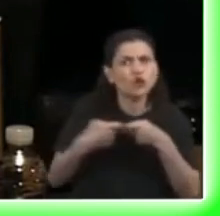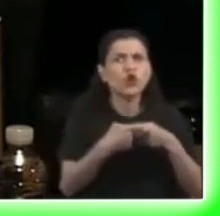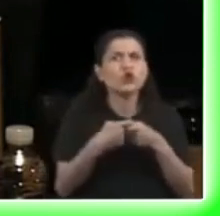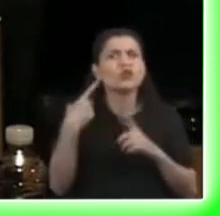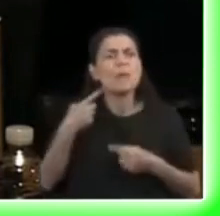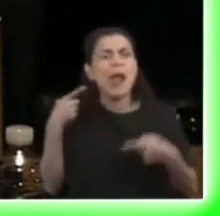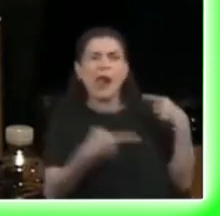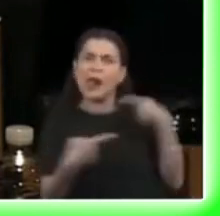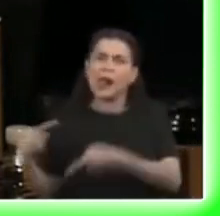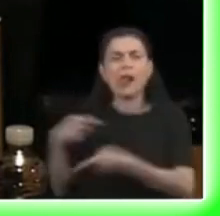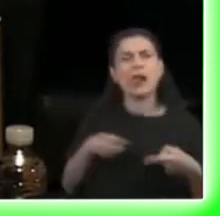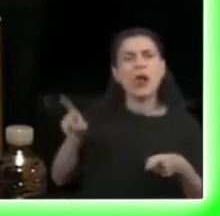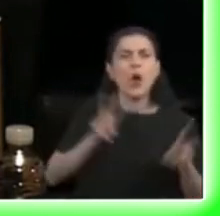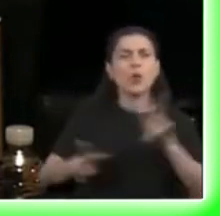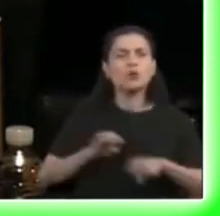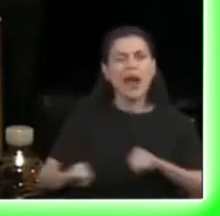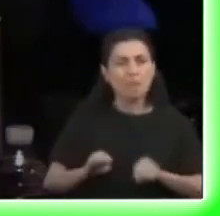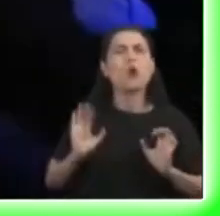libertad.